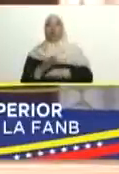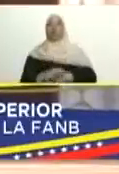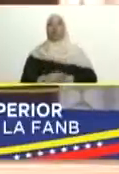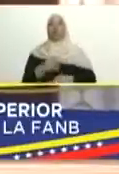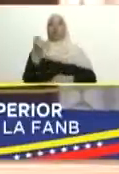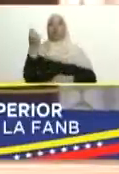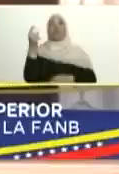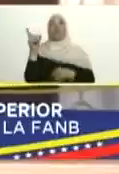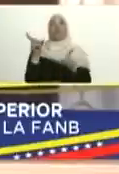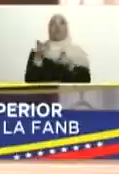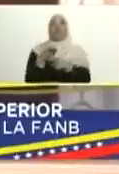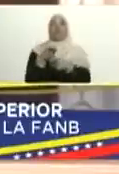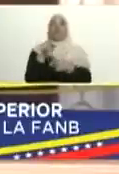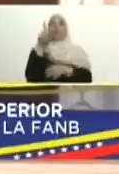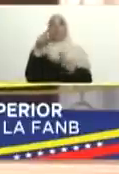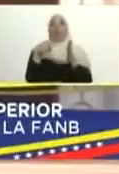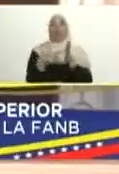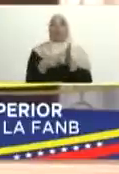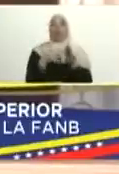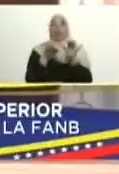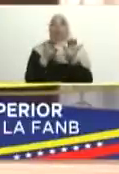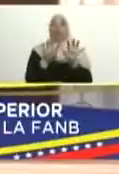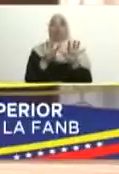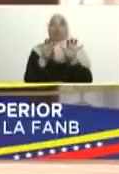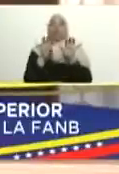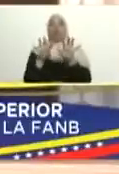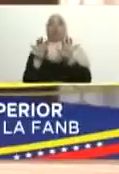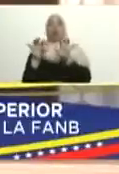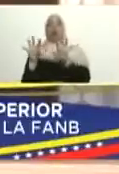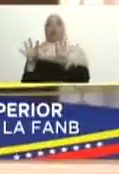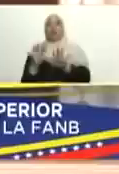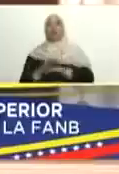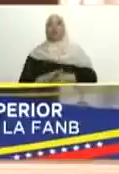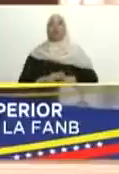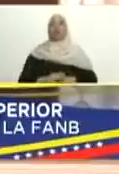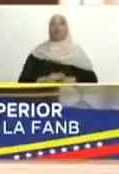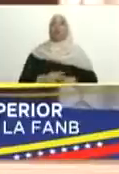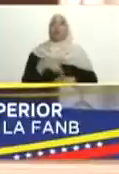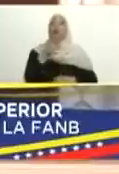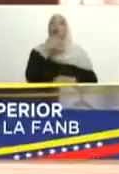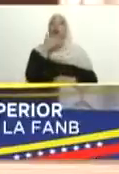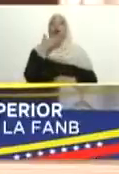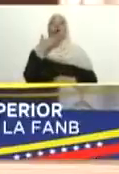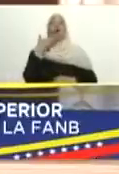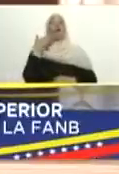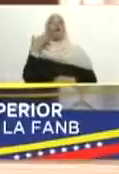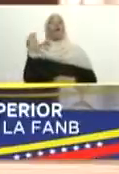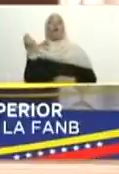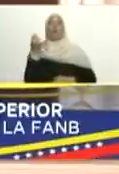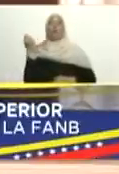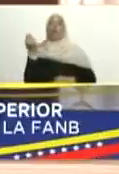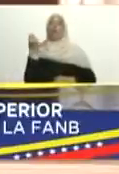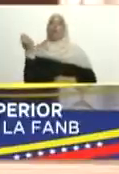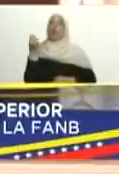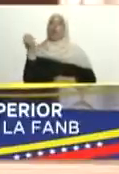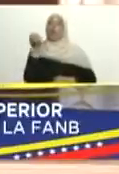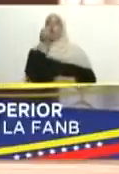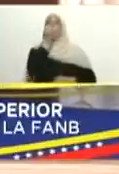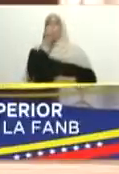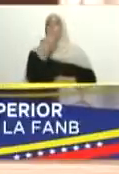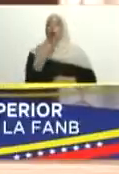11 de agosto de 1999. Éramos bastante jóvenes, buena